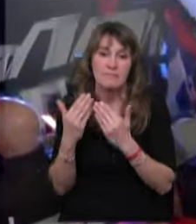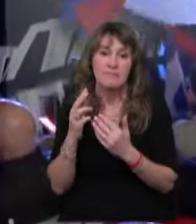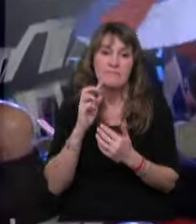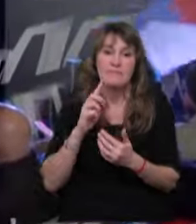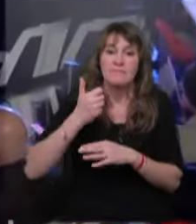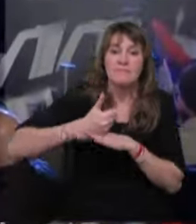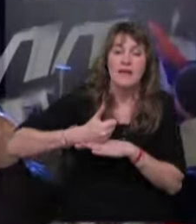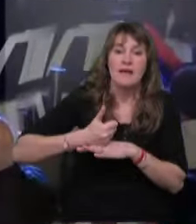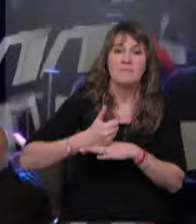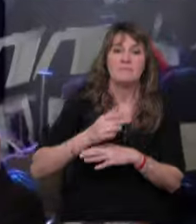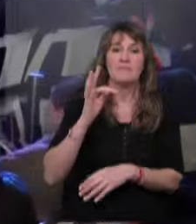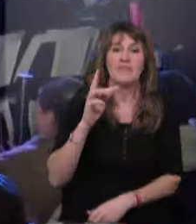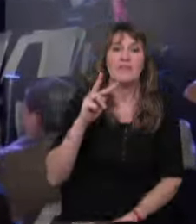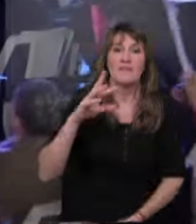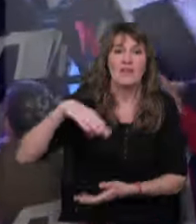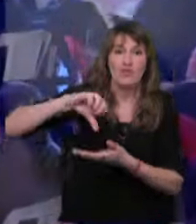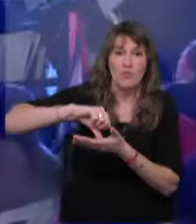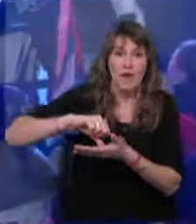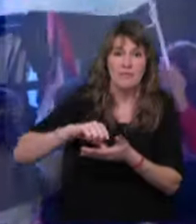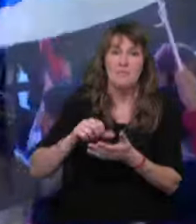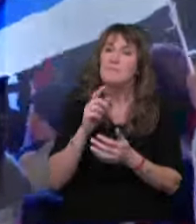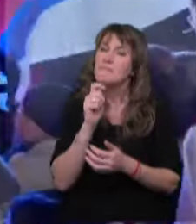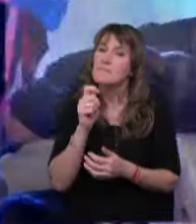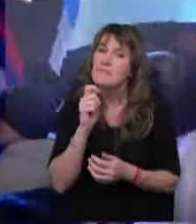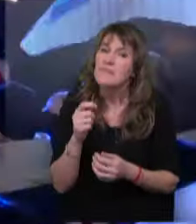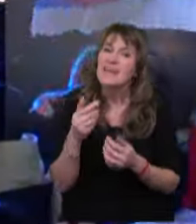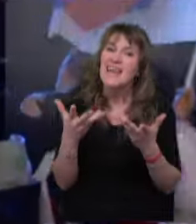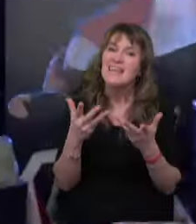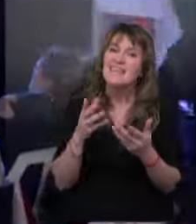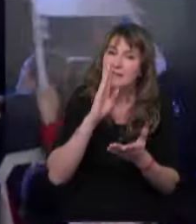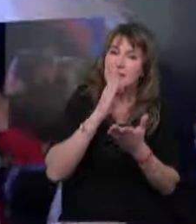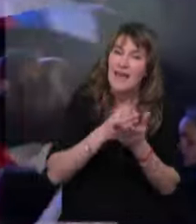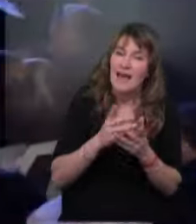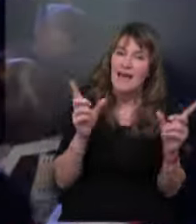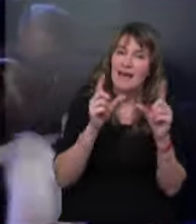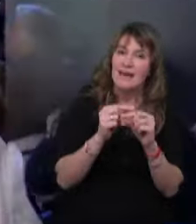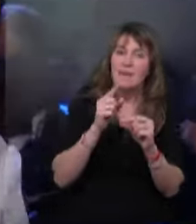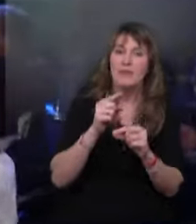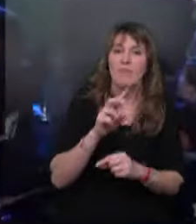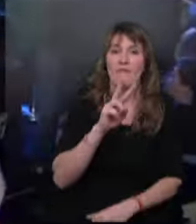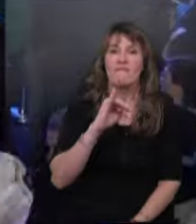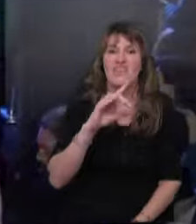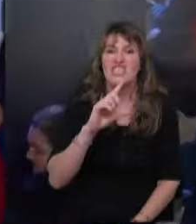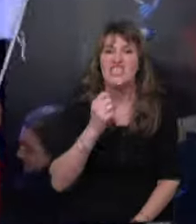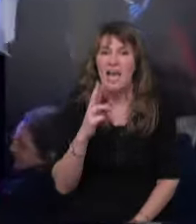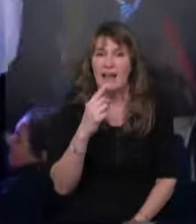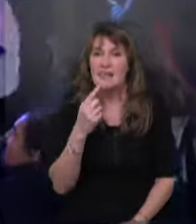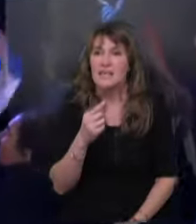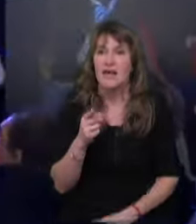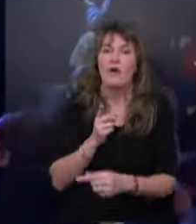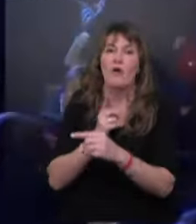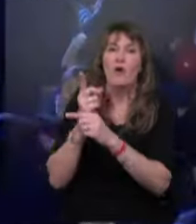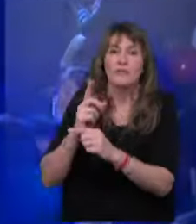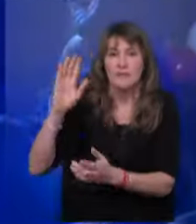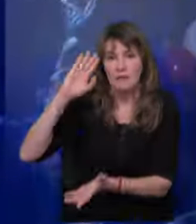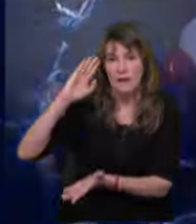TV Ciudad. Un primer balance de lo que es este cierre. Escuchábamos a Graciela Villar condenando un poco el intento golpista en